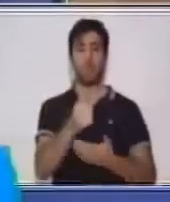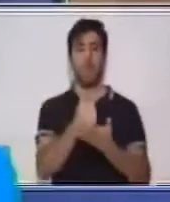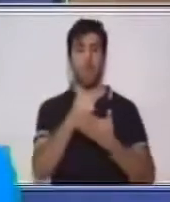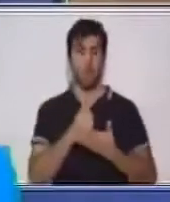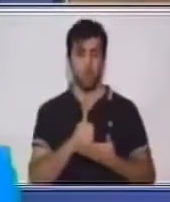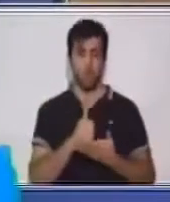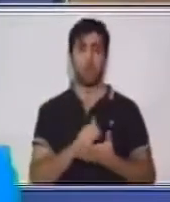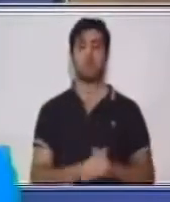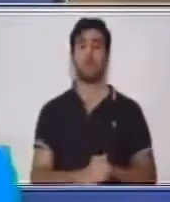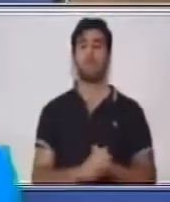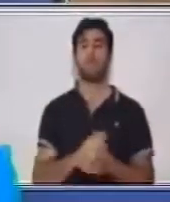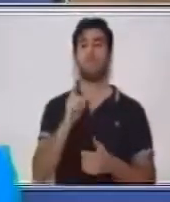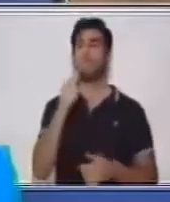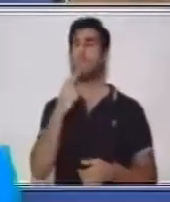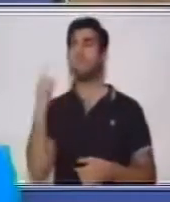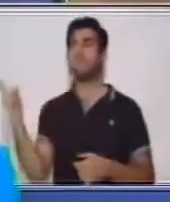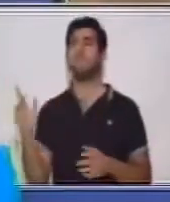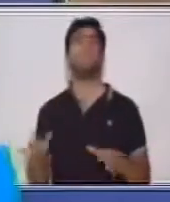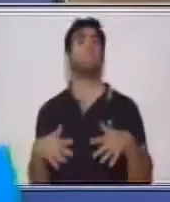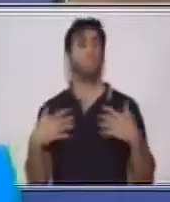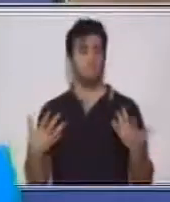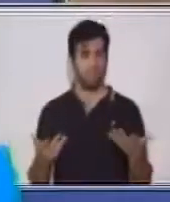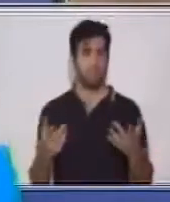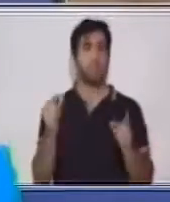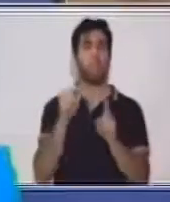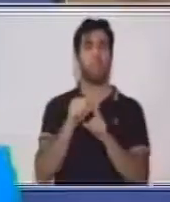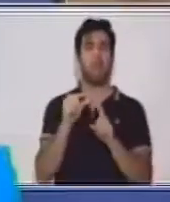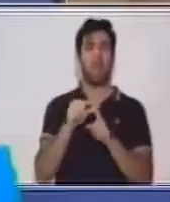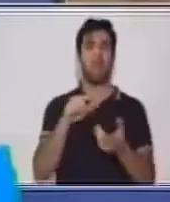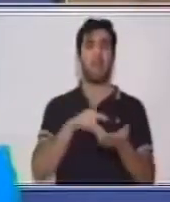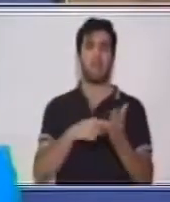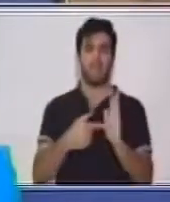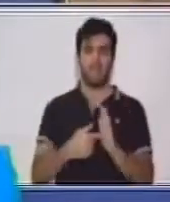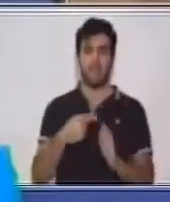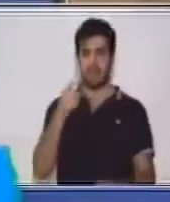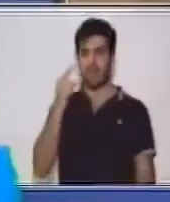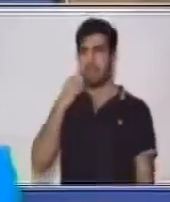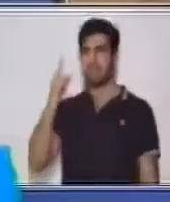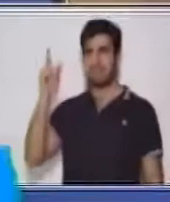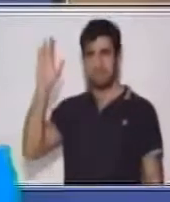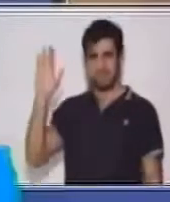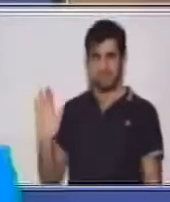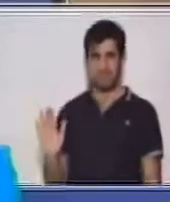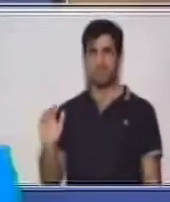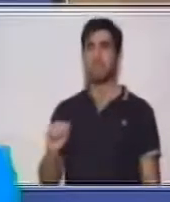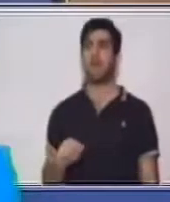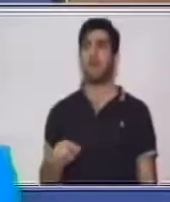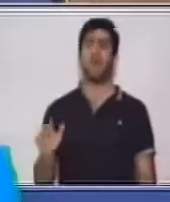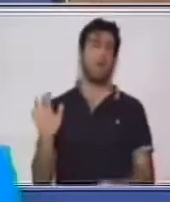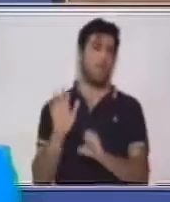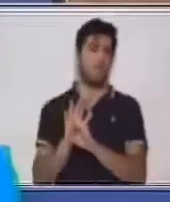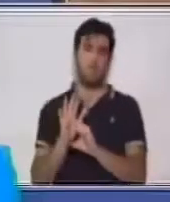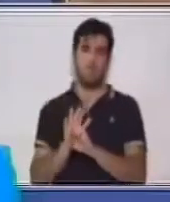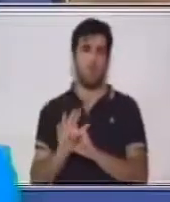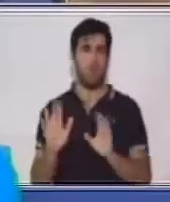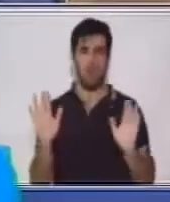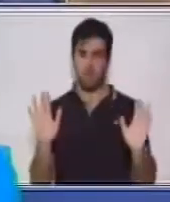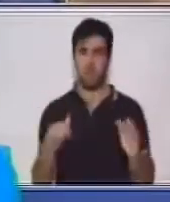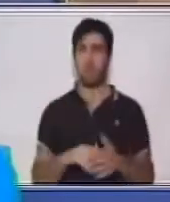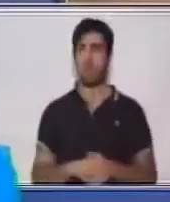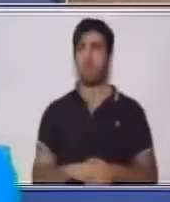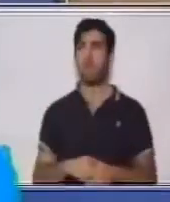a decir la palabra que significa lo contrario. Muy bien. Por ejemplo, Tengo la